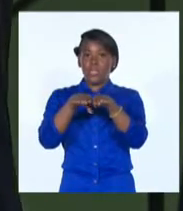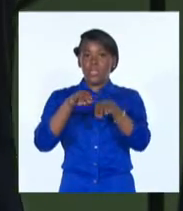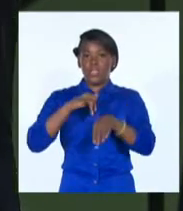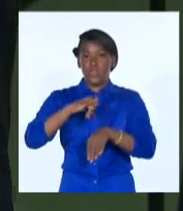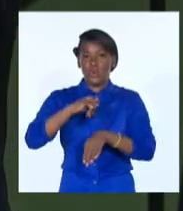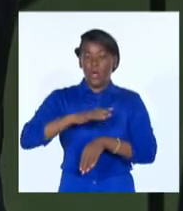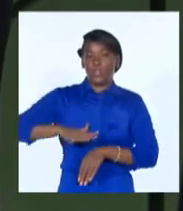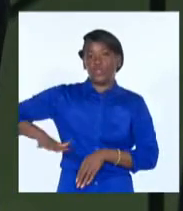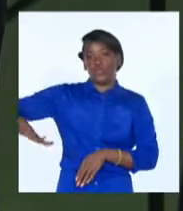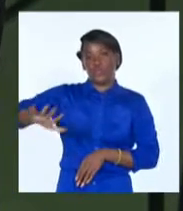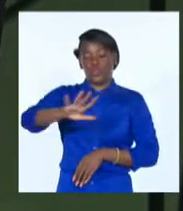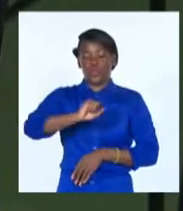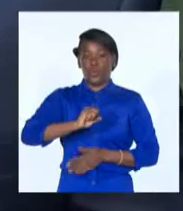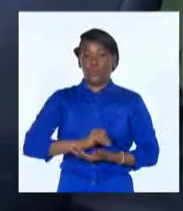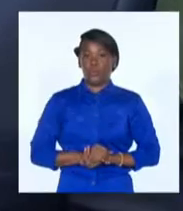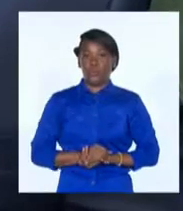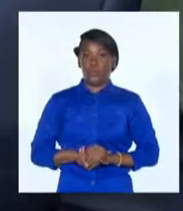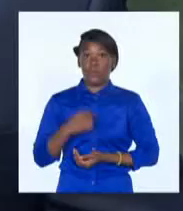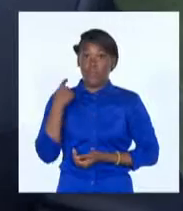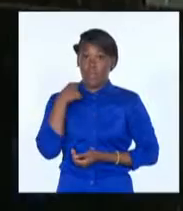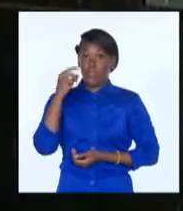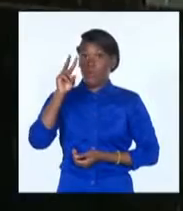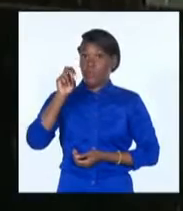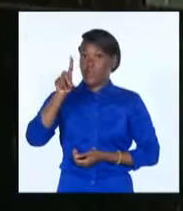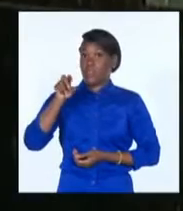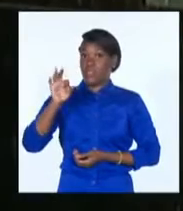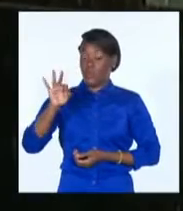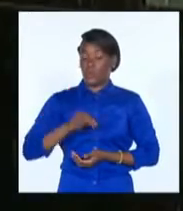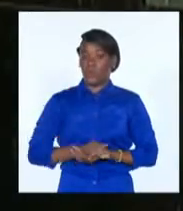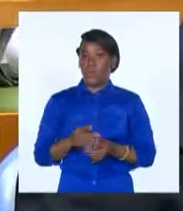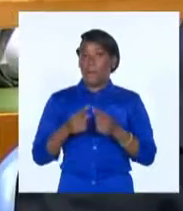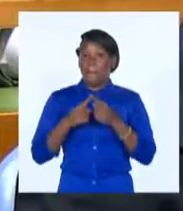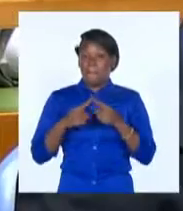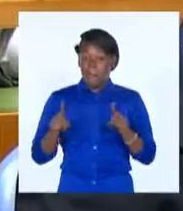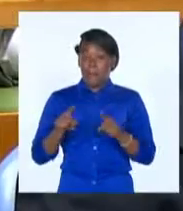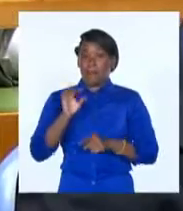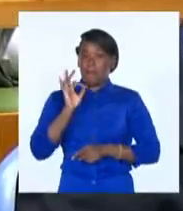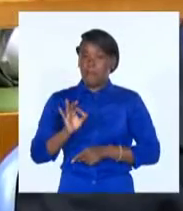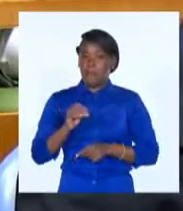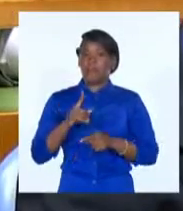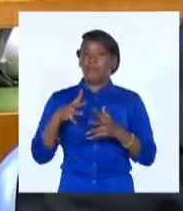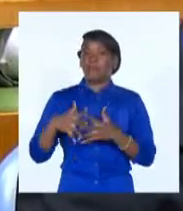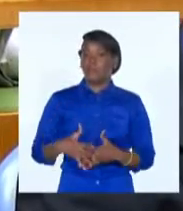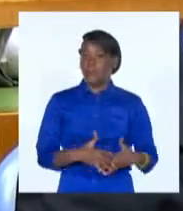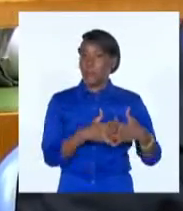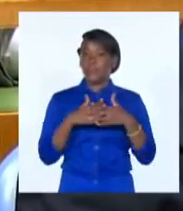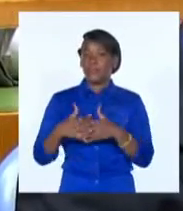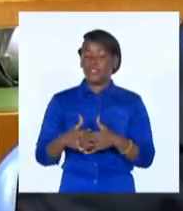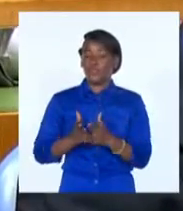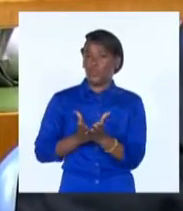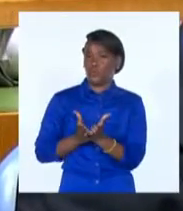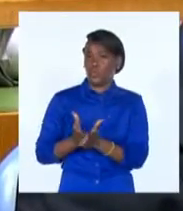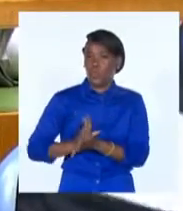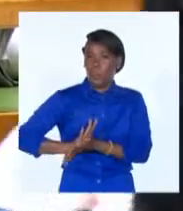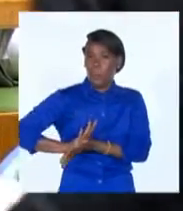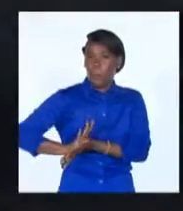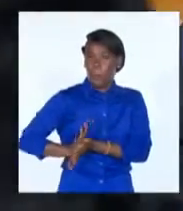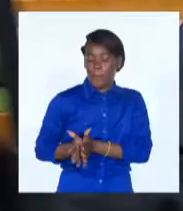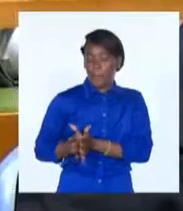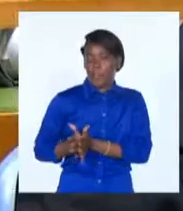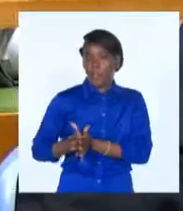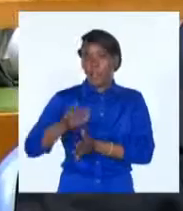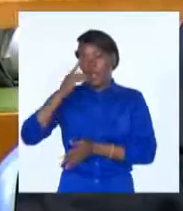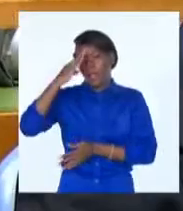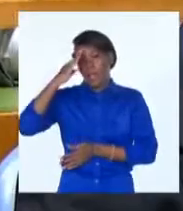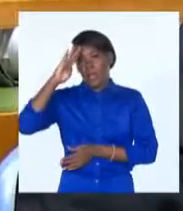la comunidad internacional y en el propio Estados Unidos la política de bloqueo hacia Cuba del imperio más poderoso que ha existido en la